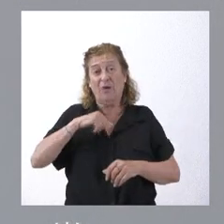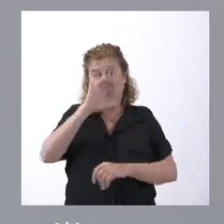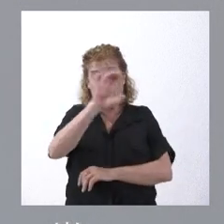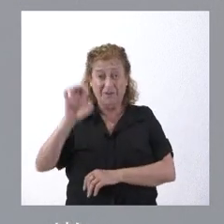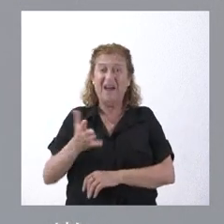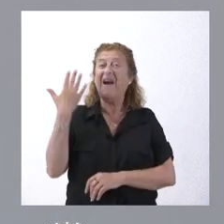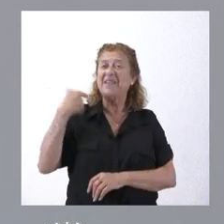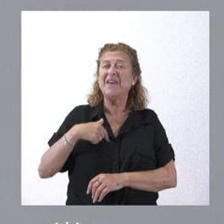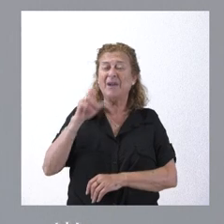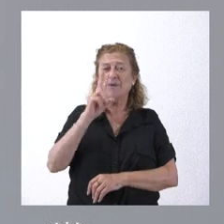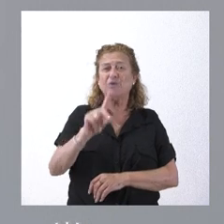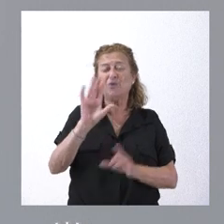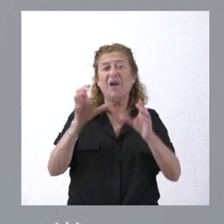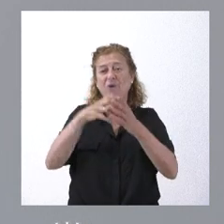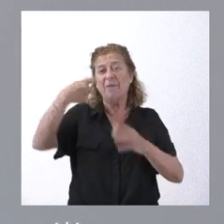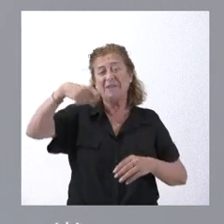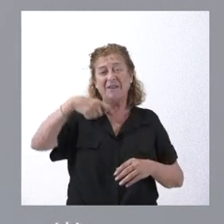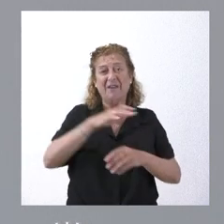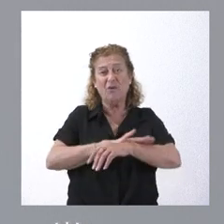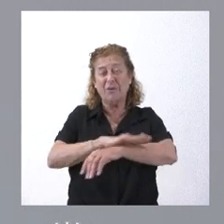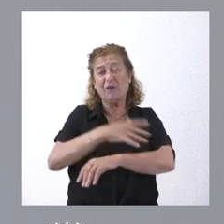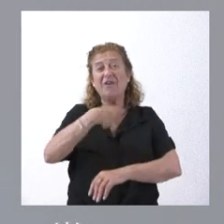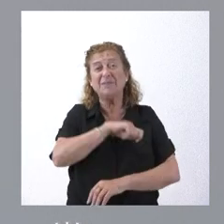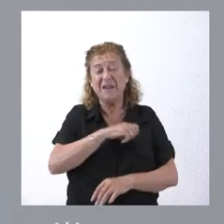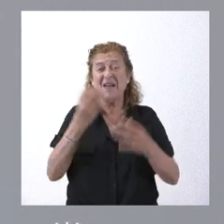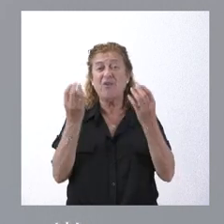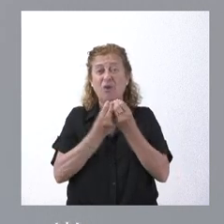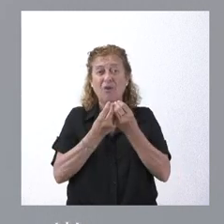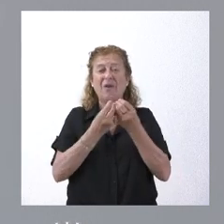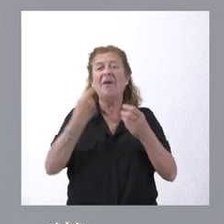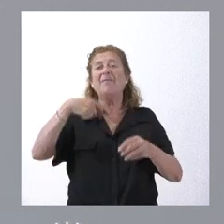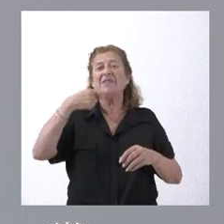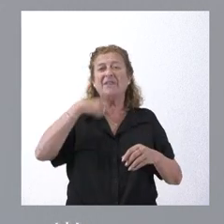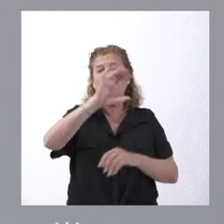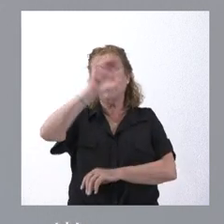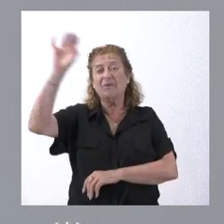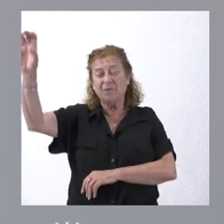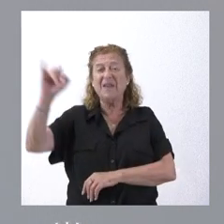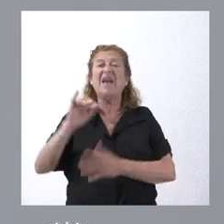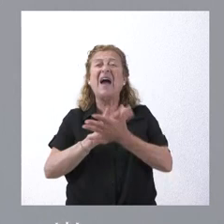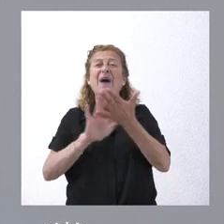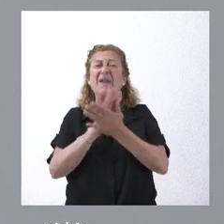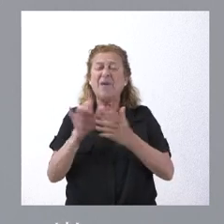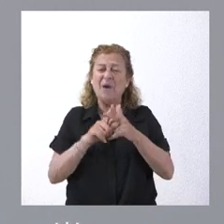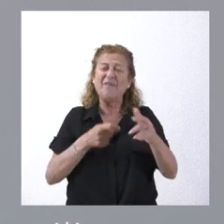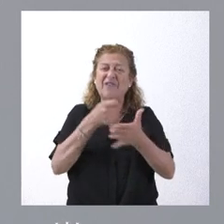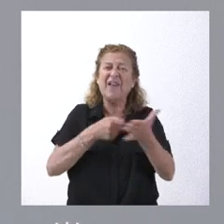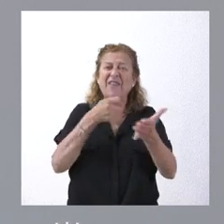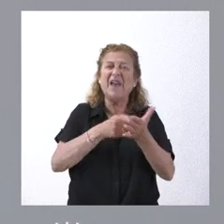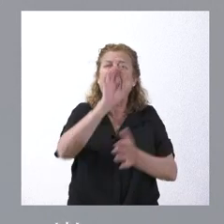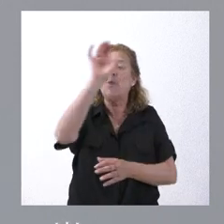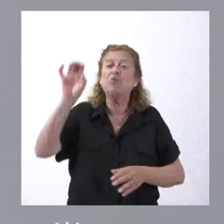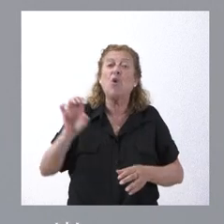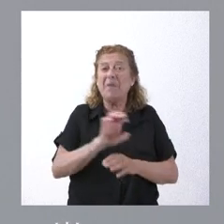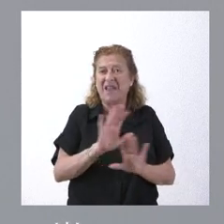vimos una reunión del presidente del Gobierno de España con el presidente de una comunidad autónoma y parece que hablaron de financiación autonómica